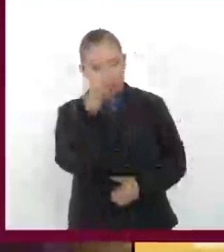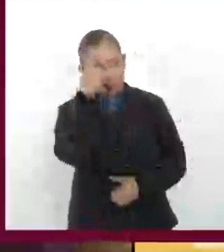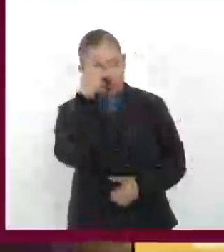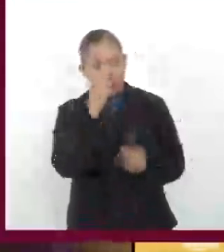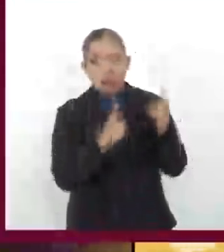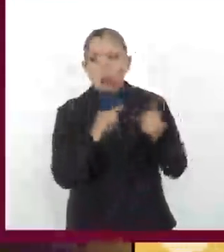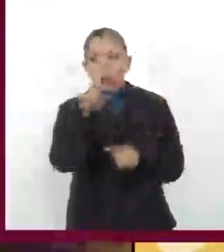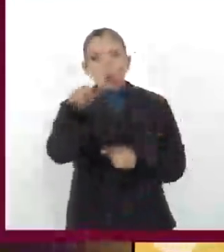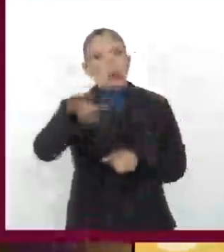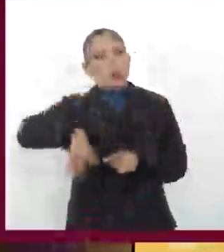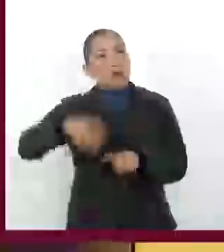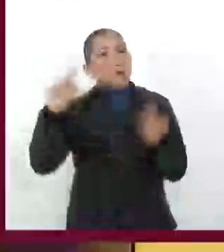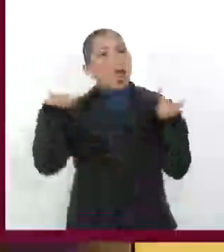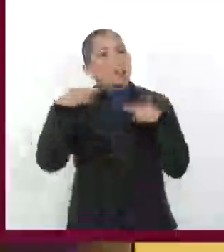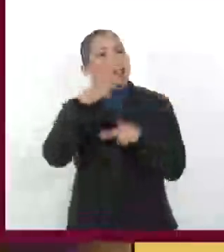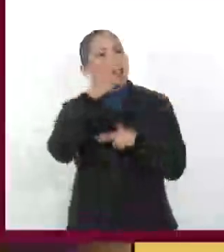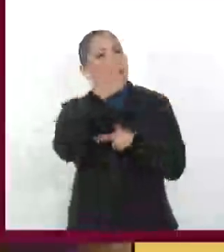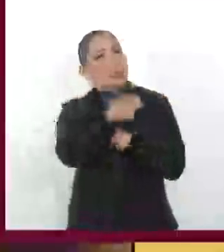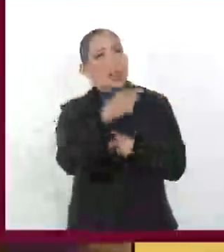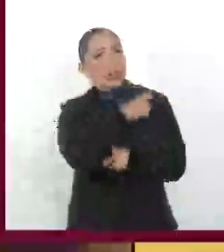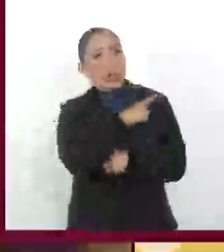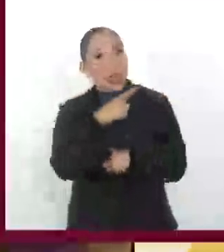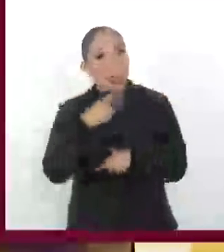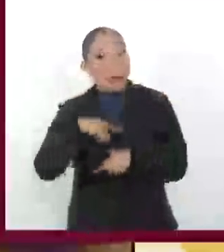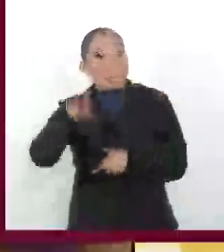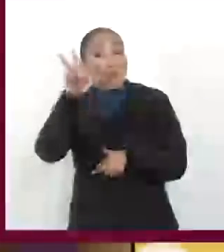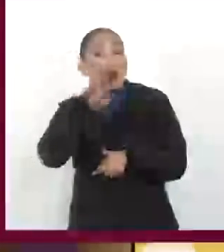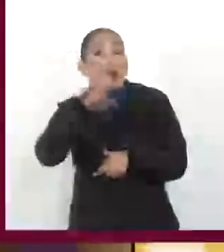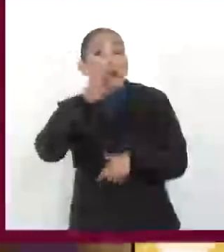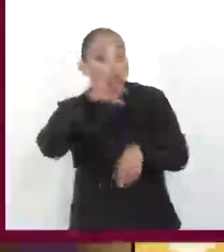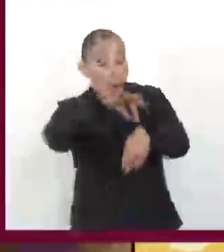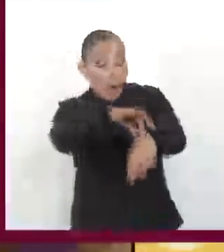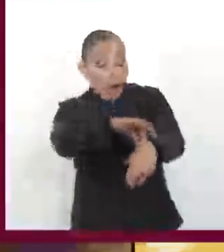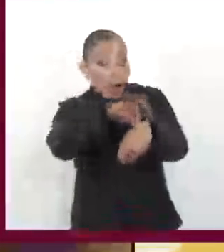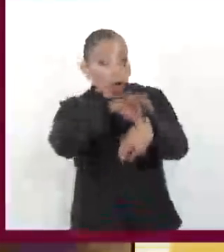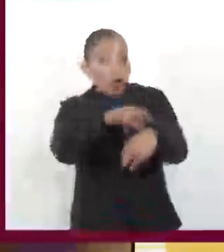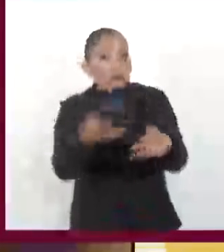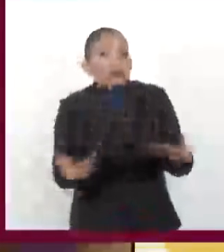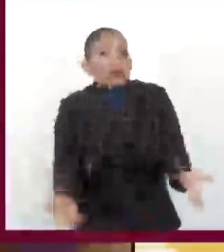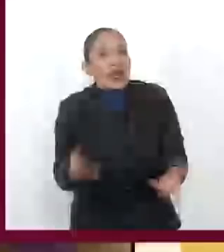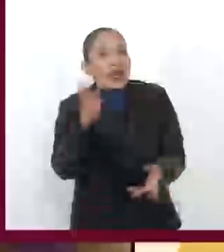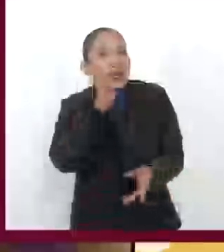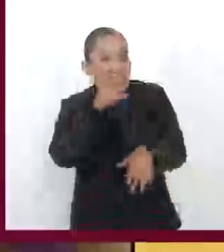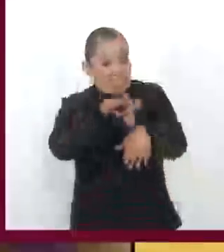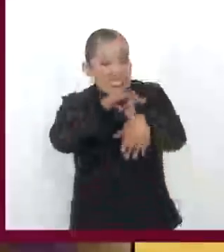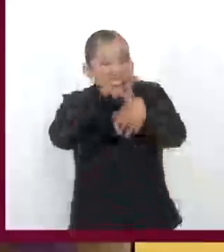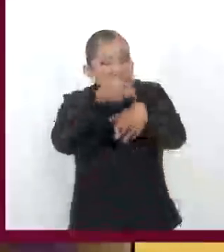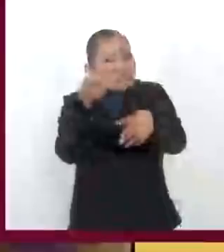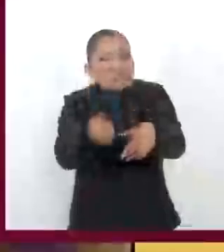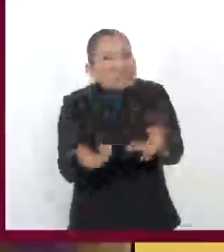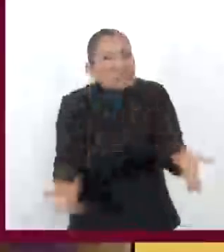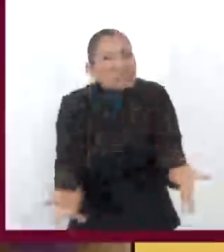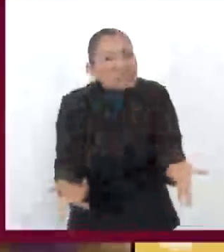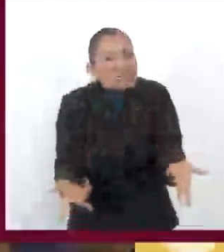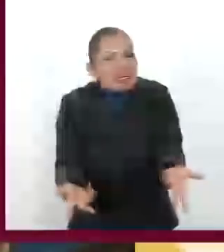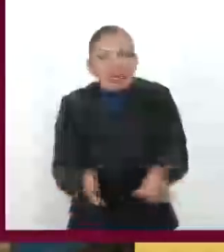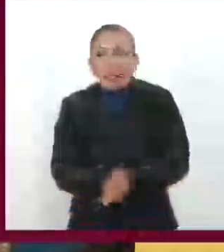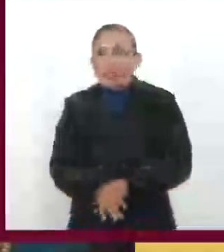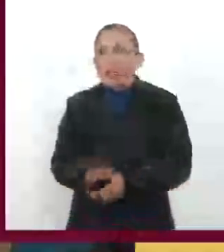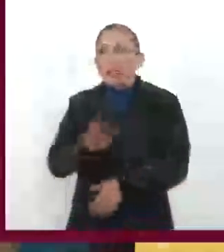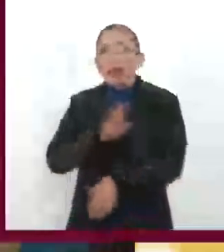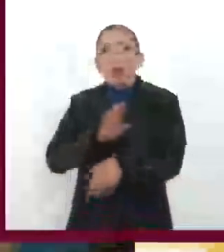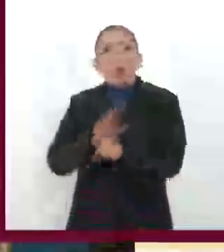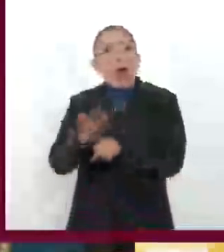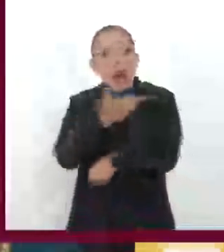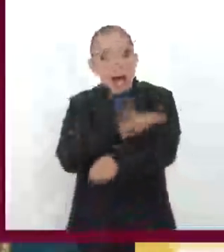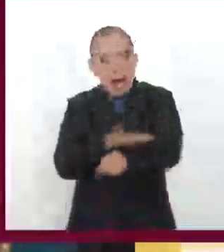que me surgió es que mencionaba el profesor que tenemos que llevar una prueba fehaciente, pero ¿qué es una prueba fehaciente? ¿Cuál sería